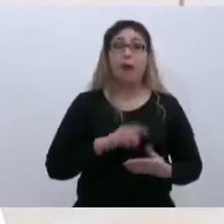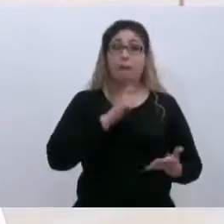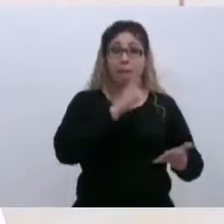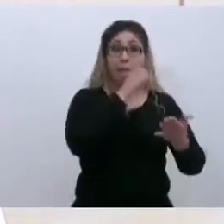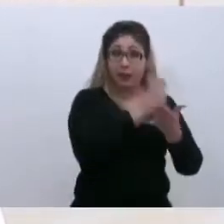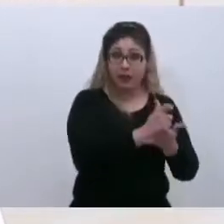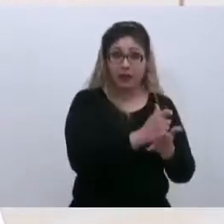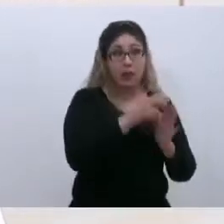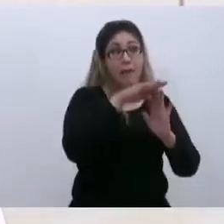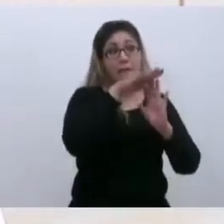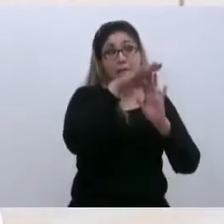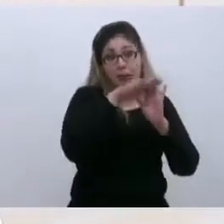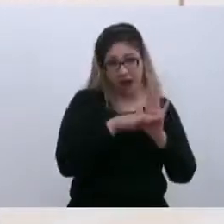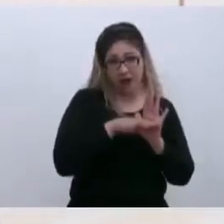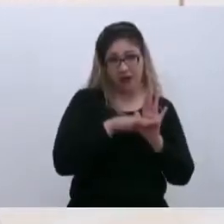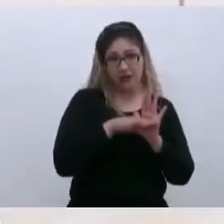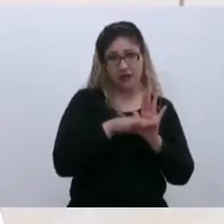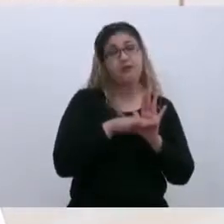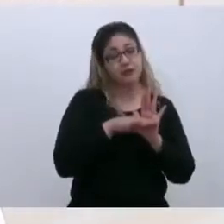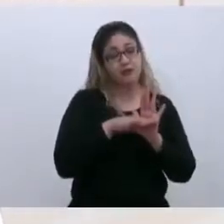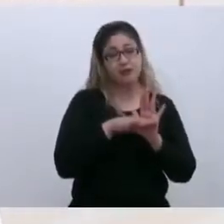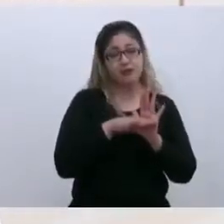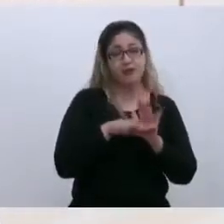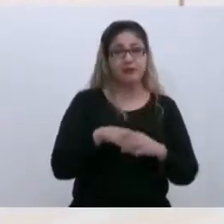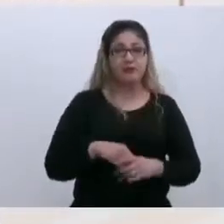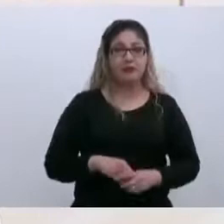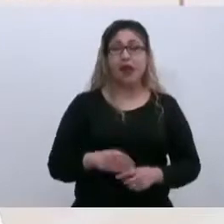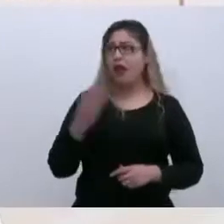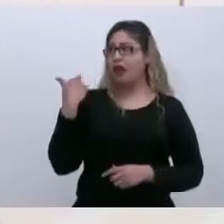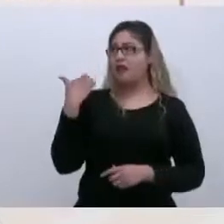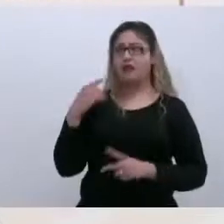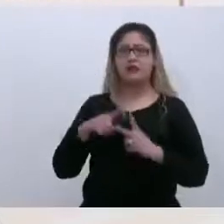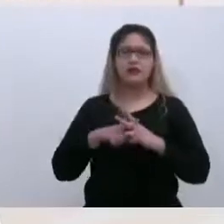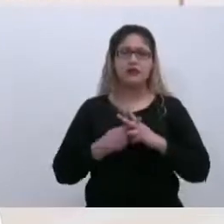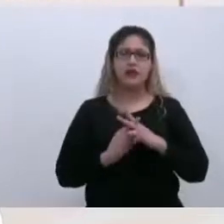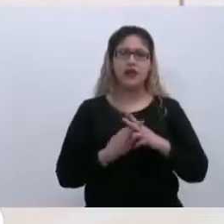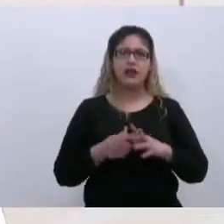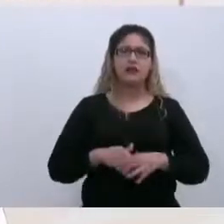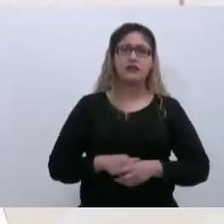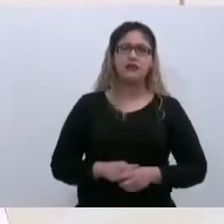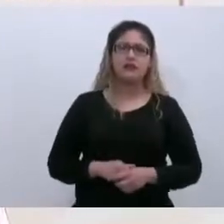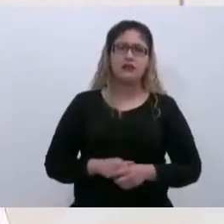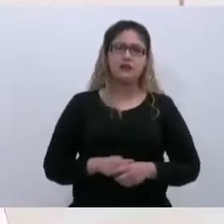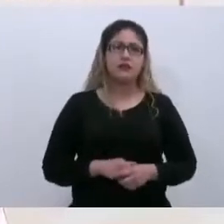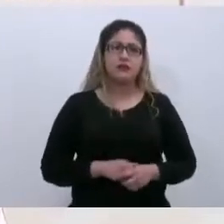precios de garantía. Cuando empezamos con este programa, pagaban